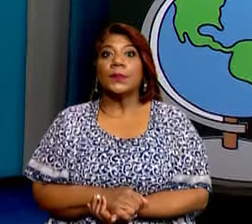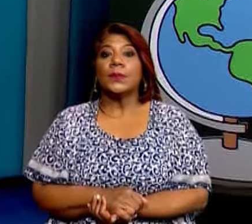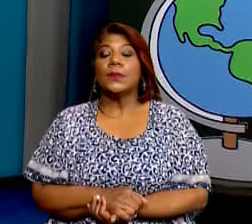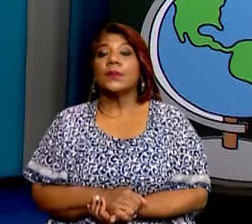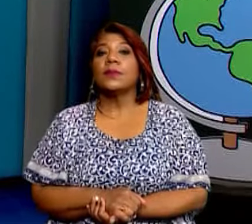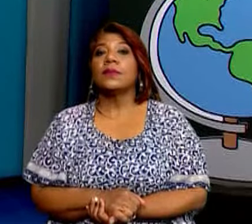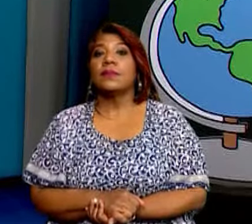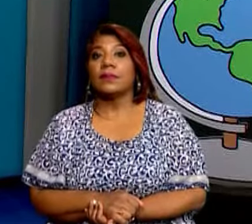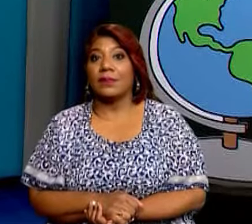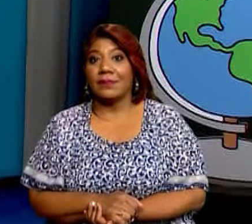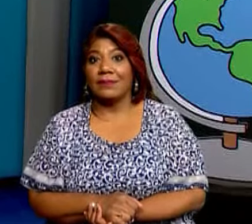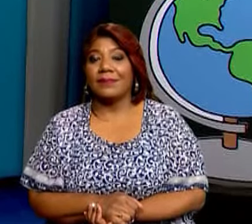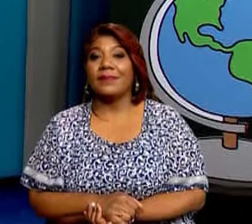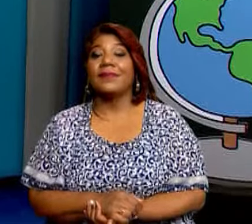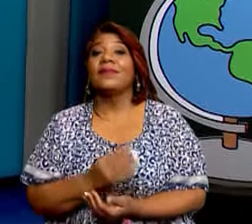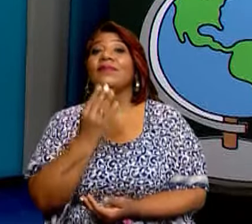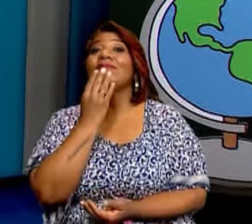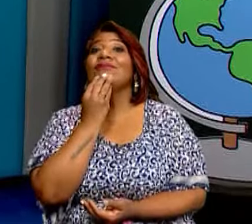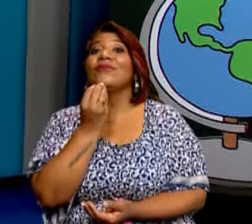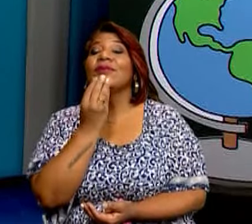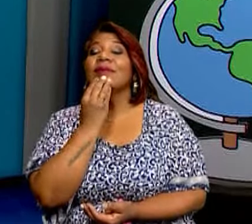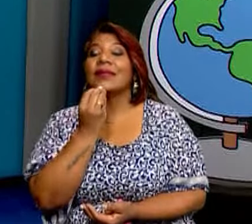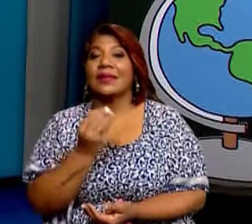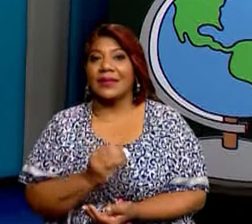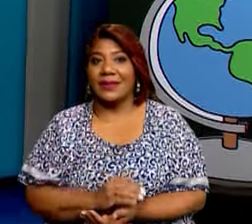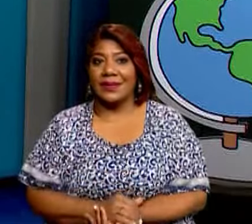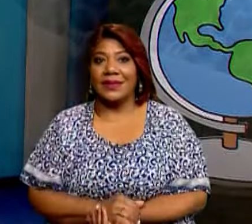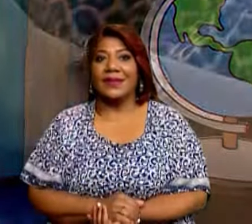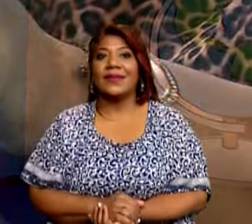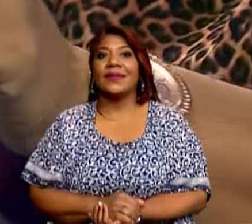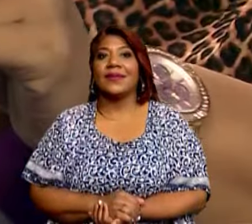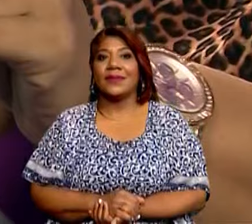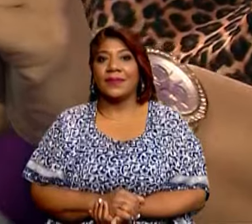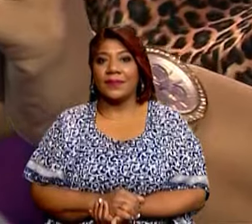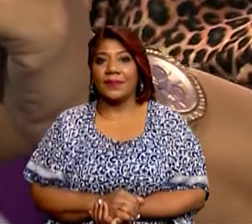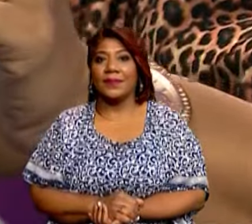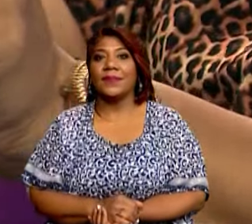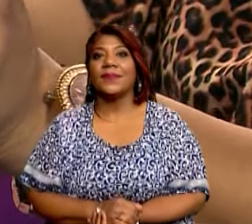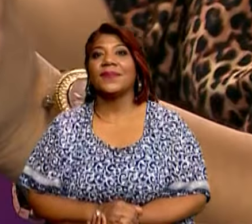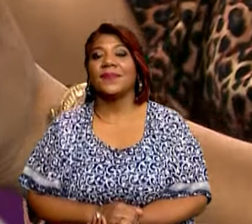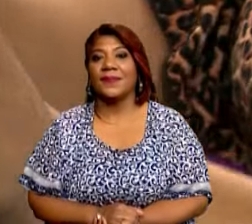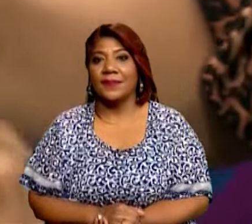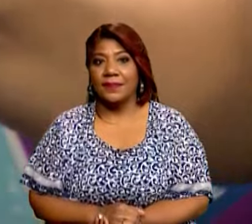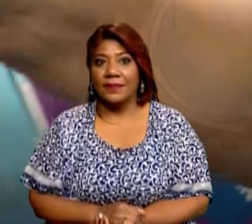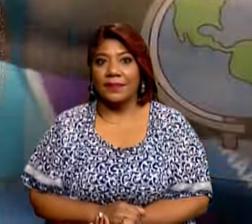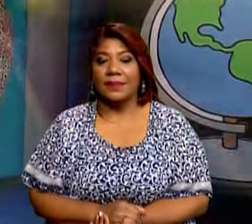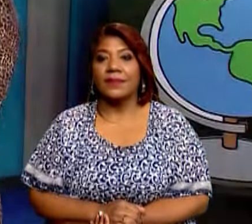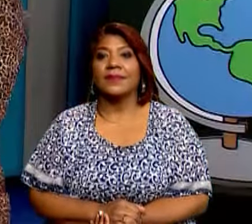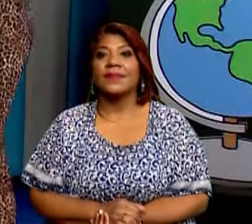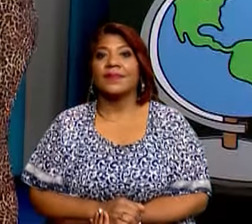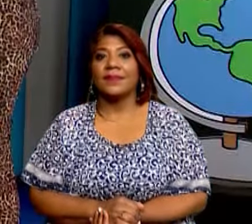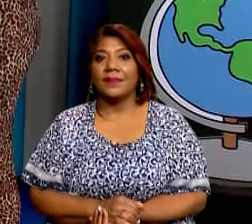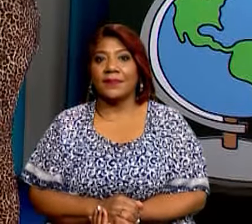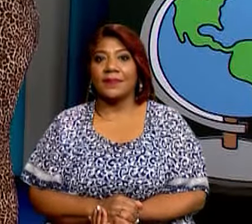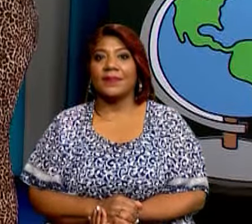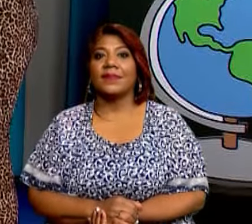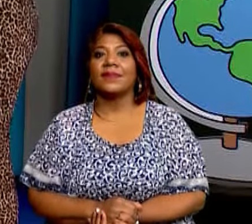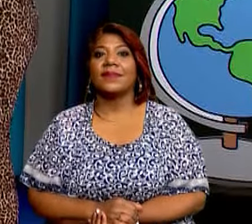de la provincia de Darién. Es de la provincia de Darién, entonces la vamos a ubicar en la provincia